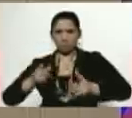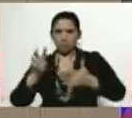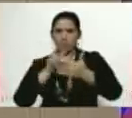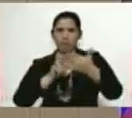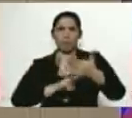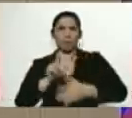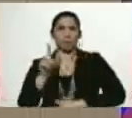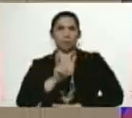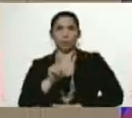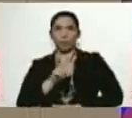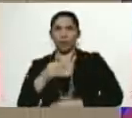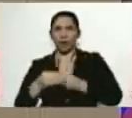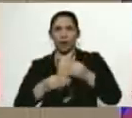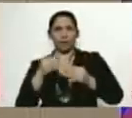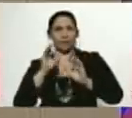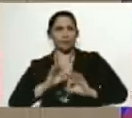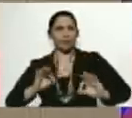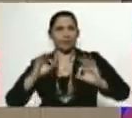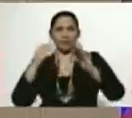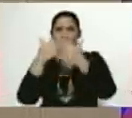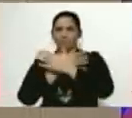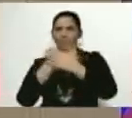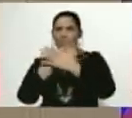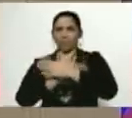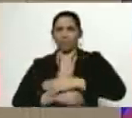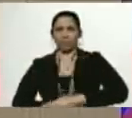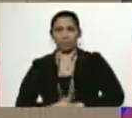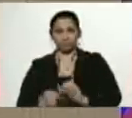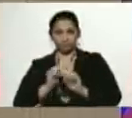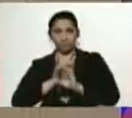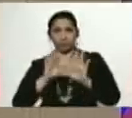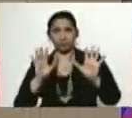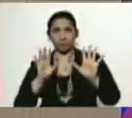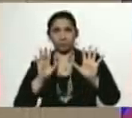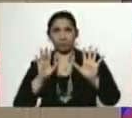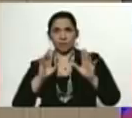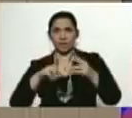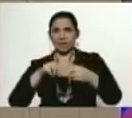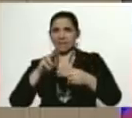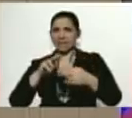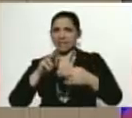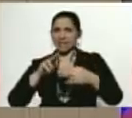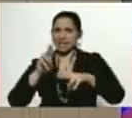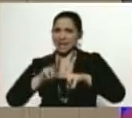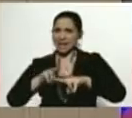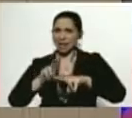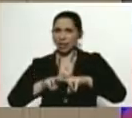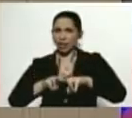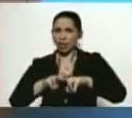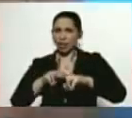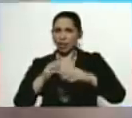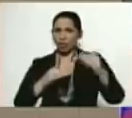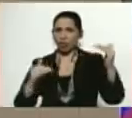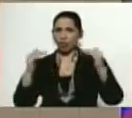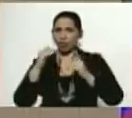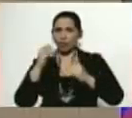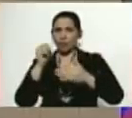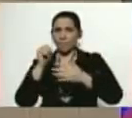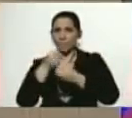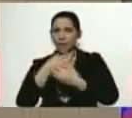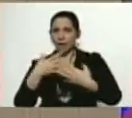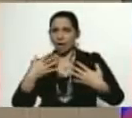no haya ningún tipo de interpretaciones. Está muy claro en negro sobre blanco lo que aquí está y nosotros vamos a cumplir cabalmente con lo que aquí